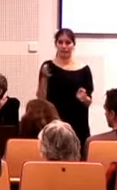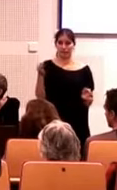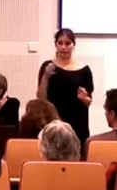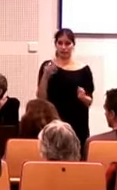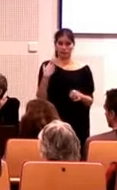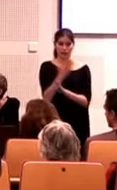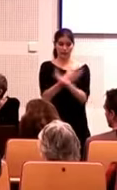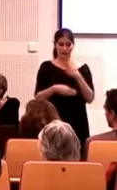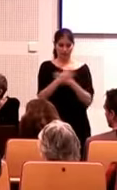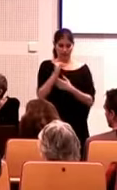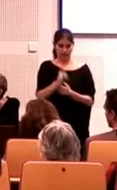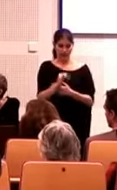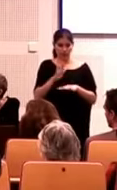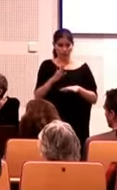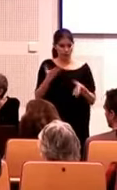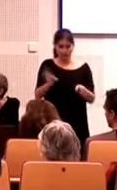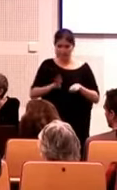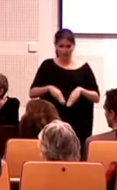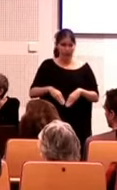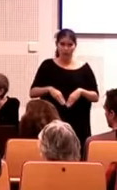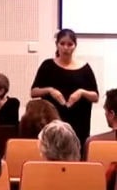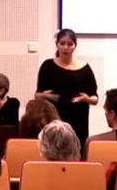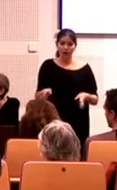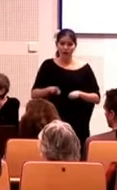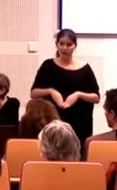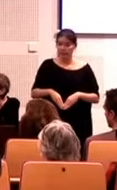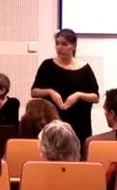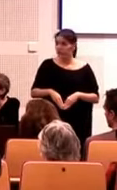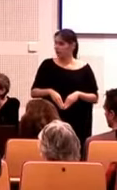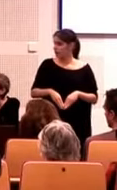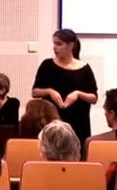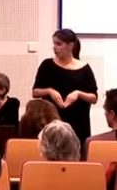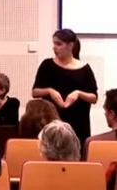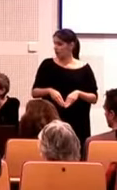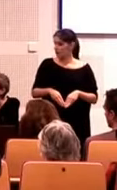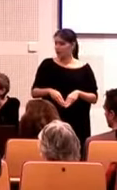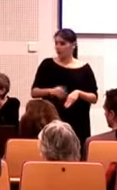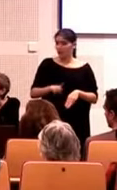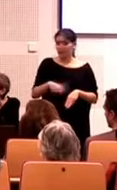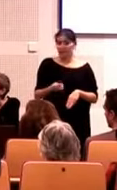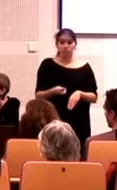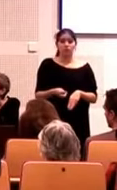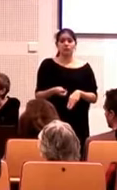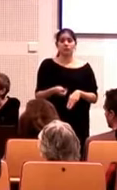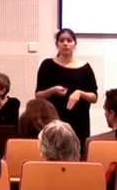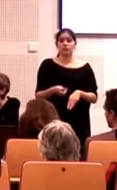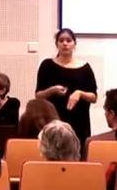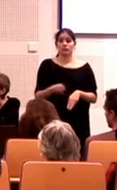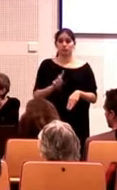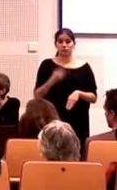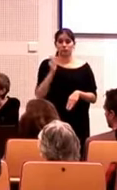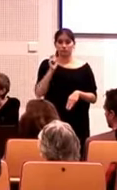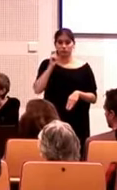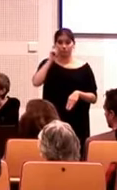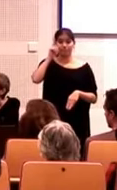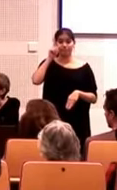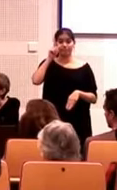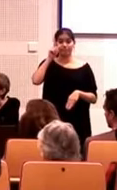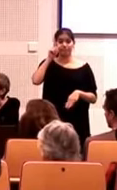deficiencia, pero bueno, es cuestión de asumirlas y poniéndola. Luego lo que sí me di cuenta es que